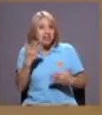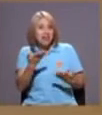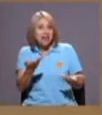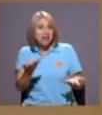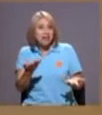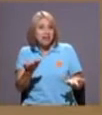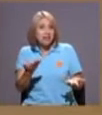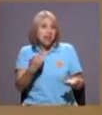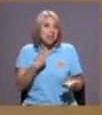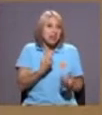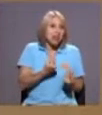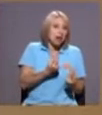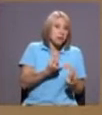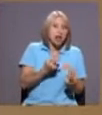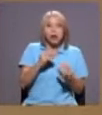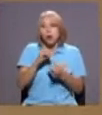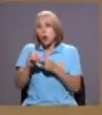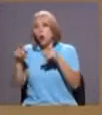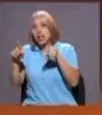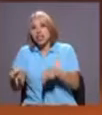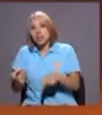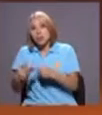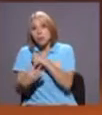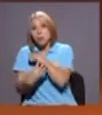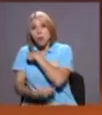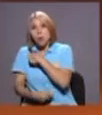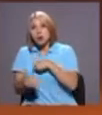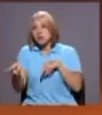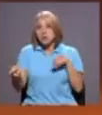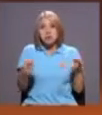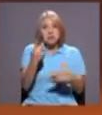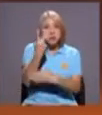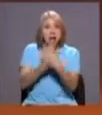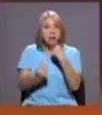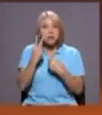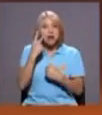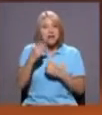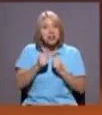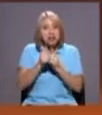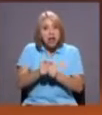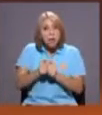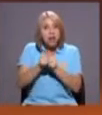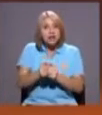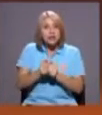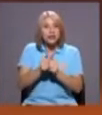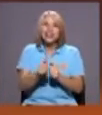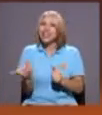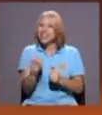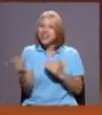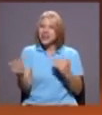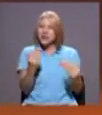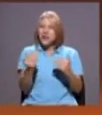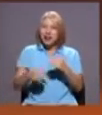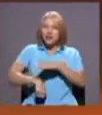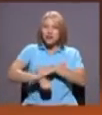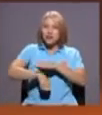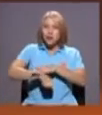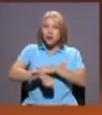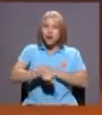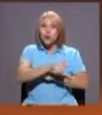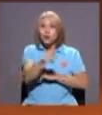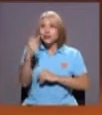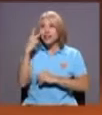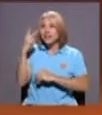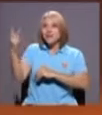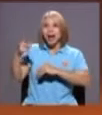digamos, capital y gente muy pobre que va a ver en los caballos. Bueno, igual en el fútbol. Fútbol ahí usted va a la Plaza de la Hispanidad y ahí nadie